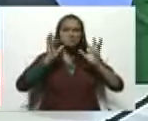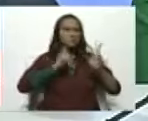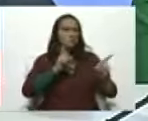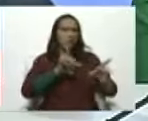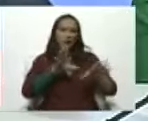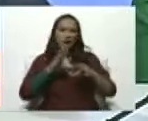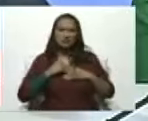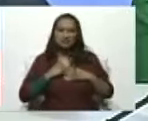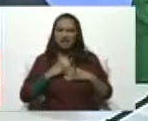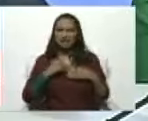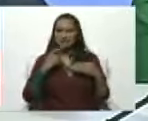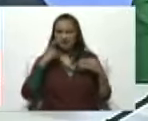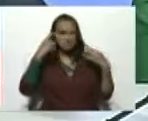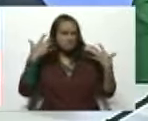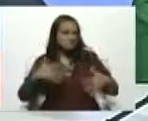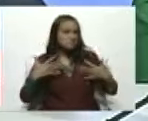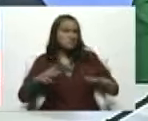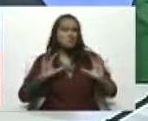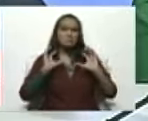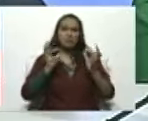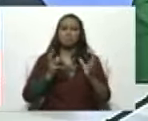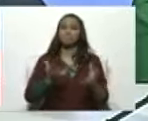inadmisible, catastrófico.